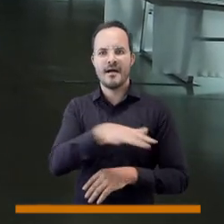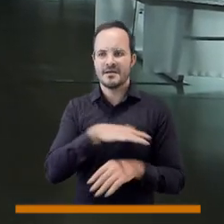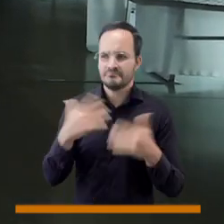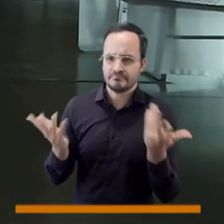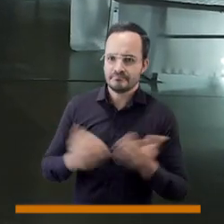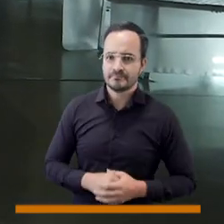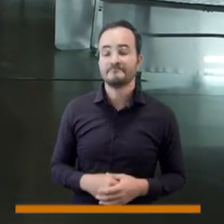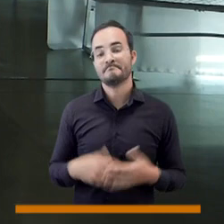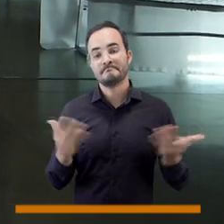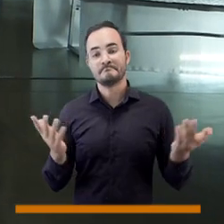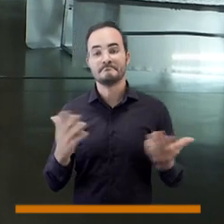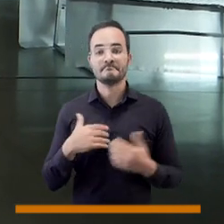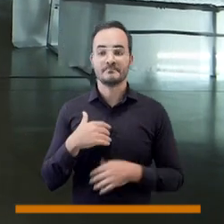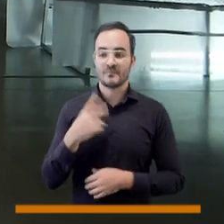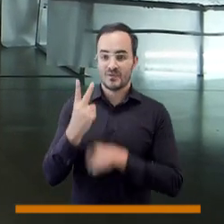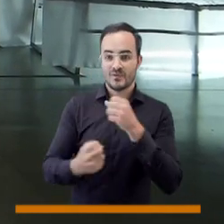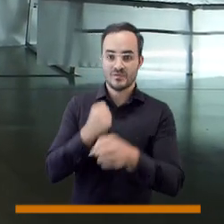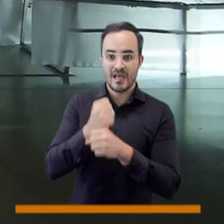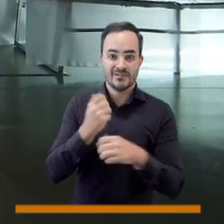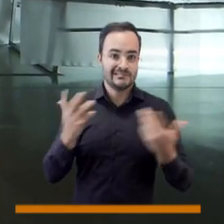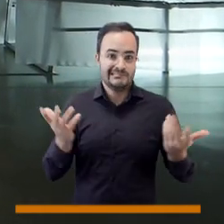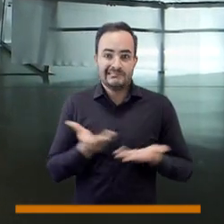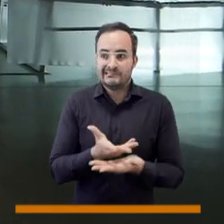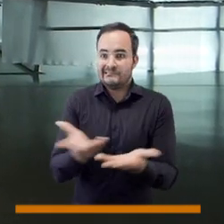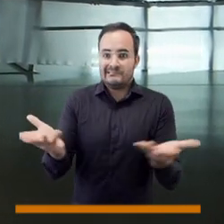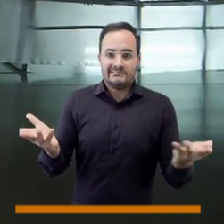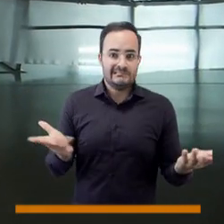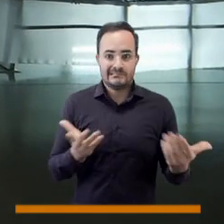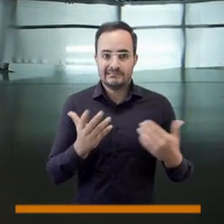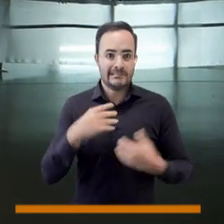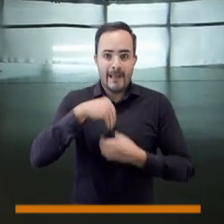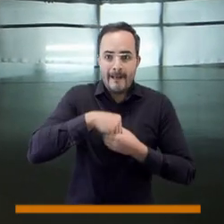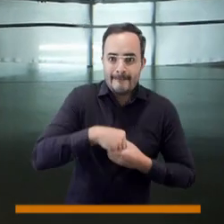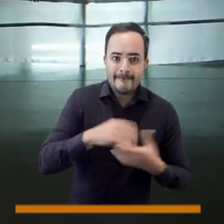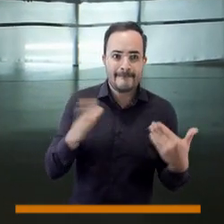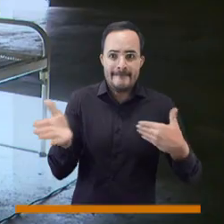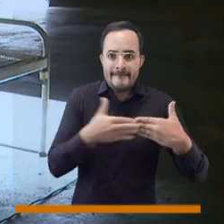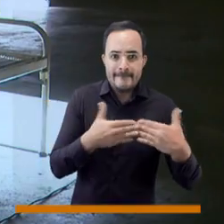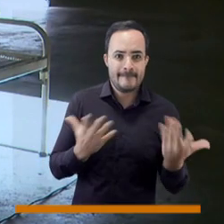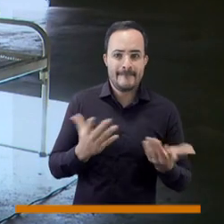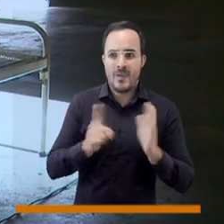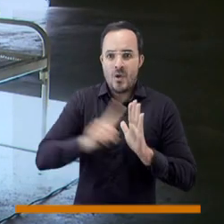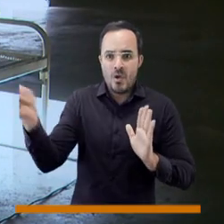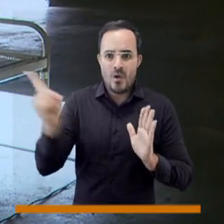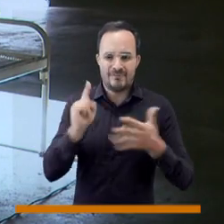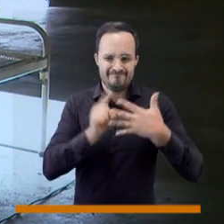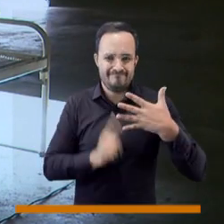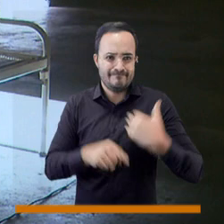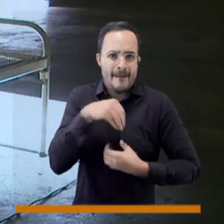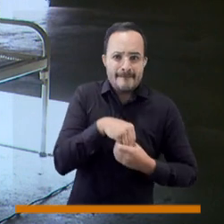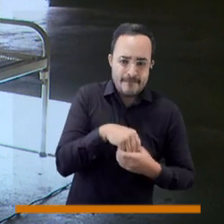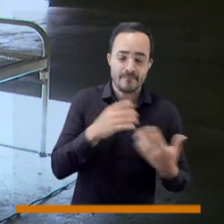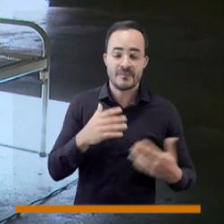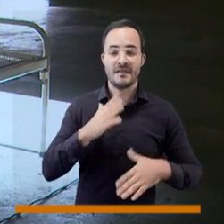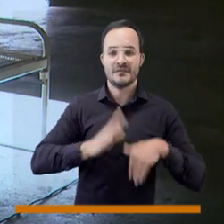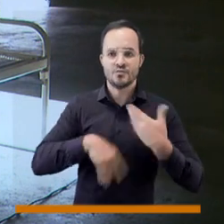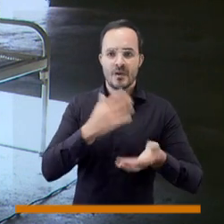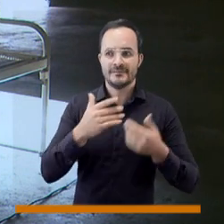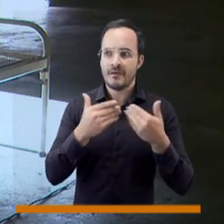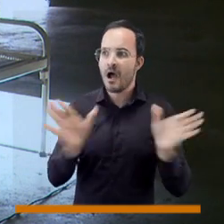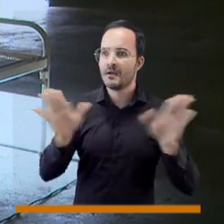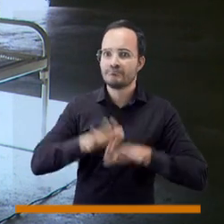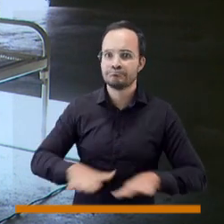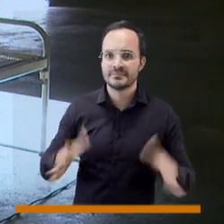de dos años de encierro y de tantas restricciones, creo que el año pasado la gente muy entusiasta y